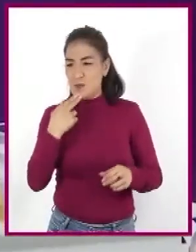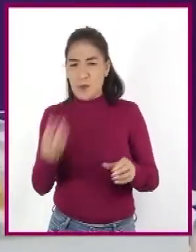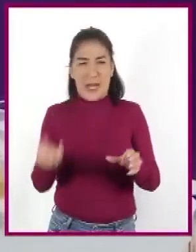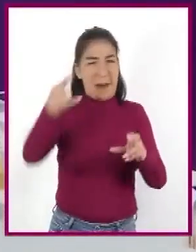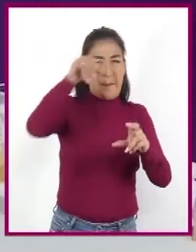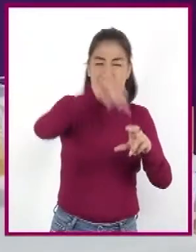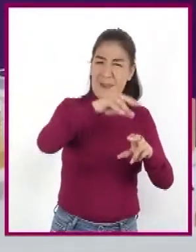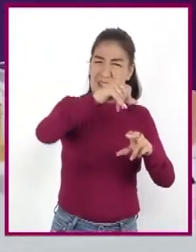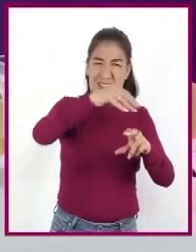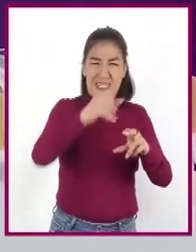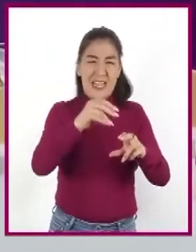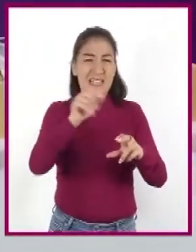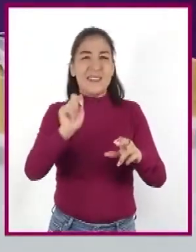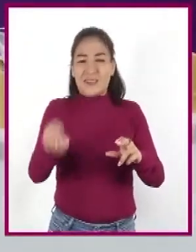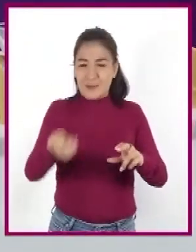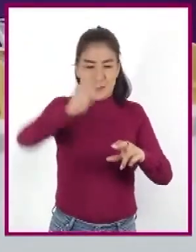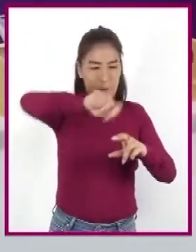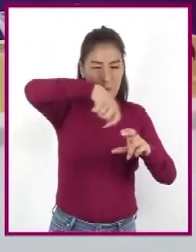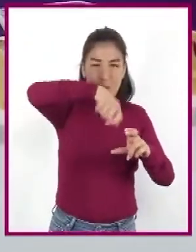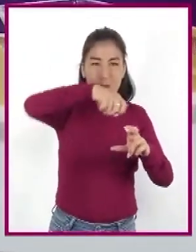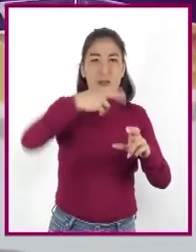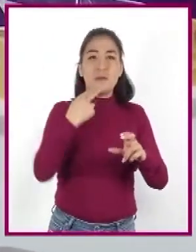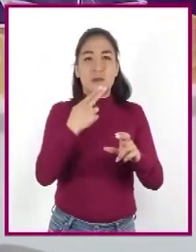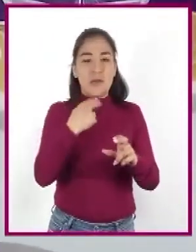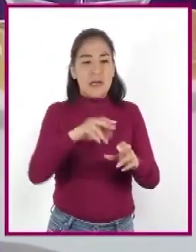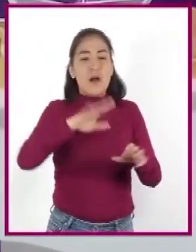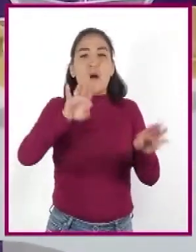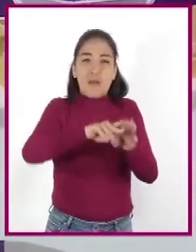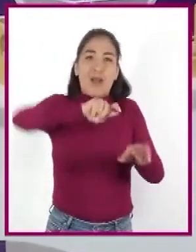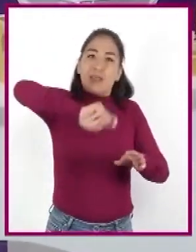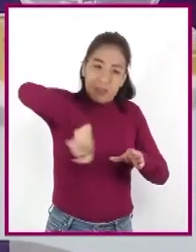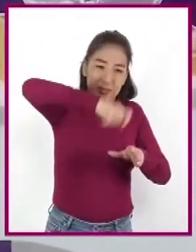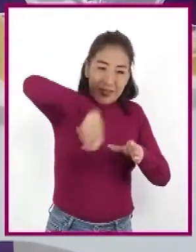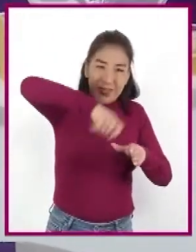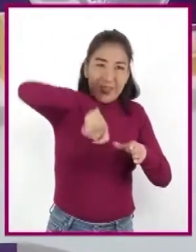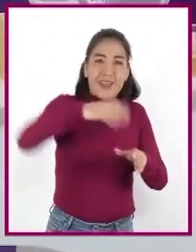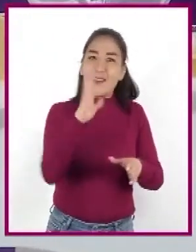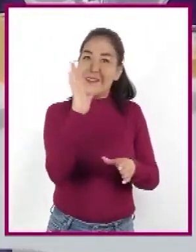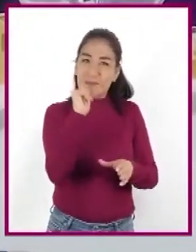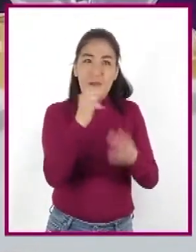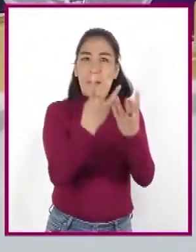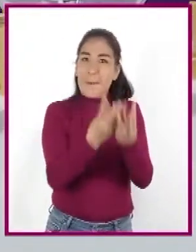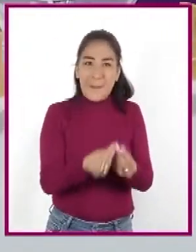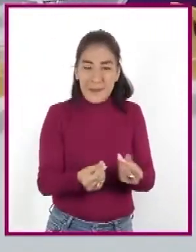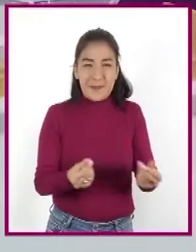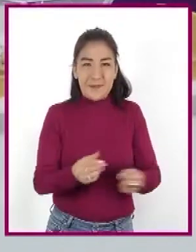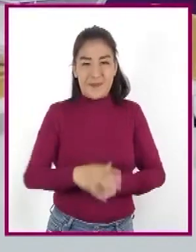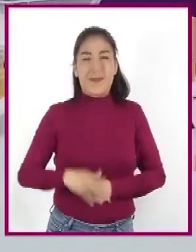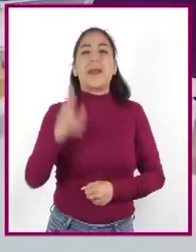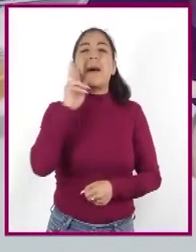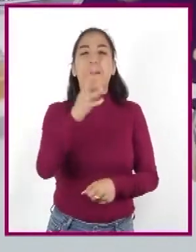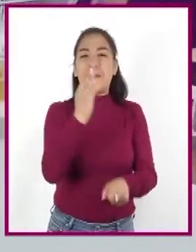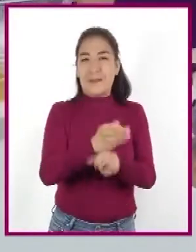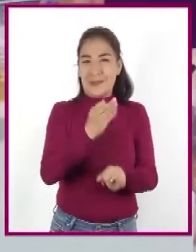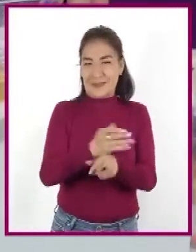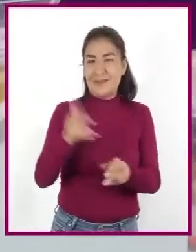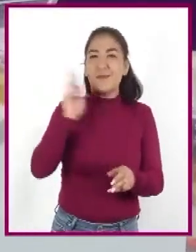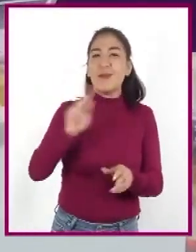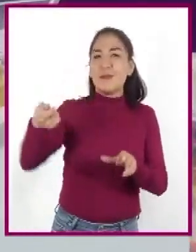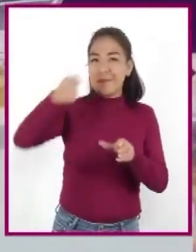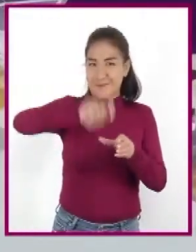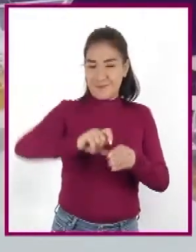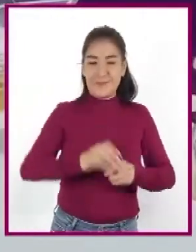que sea tanta que no se pueda seguir disolviendo. Le agregamos, maestro, el azúcar.